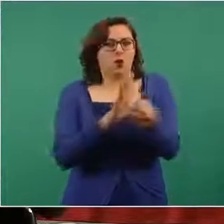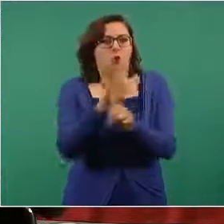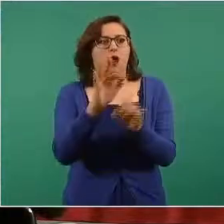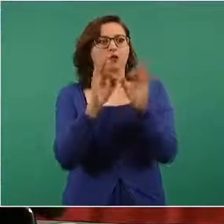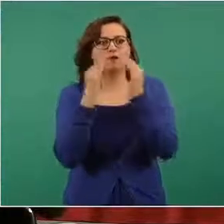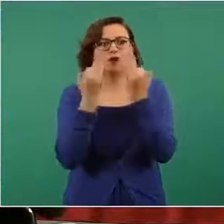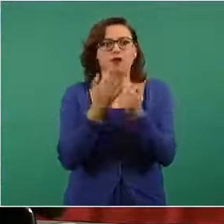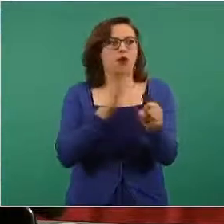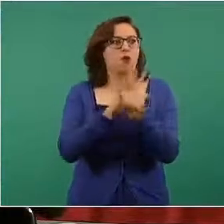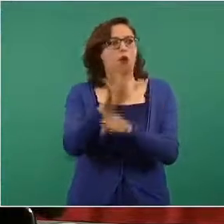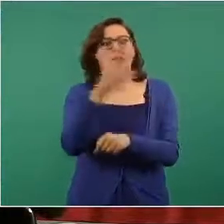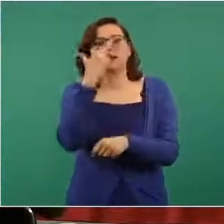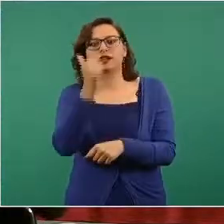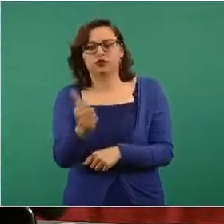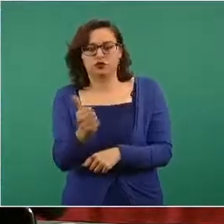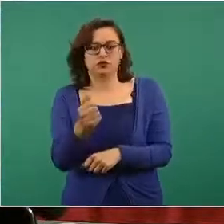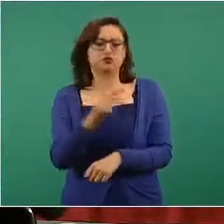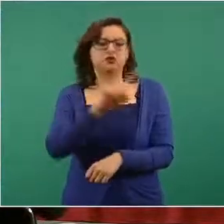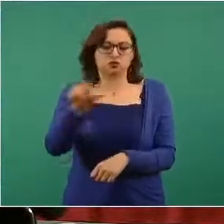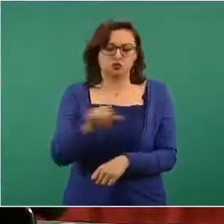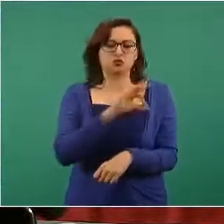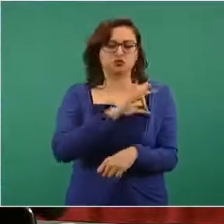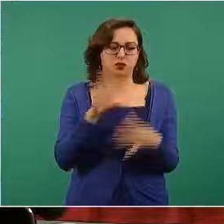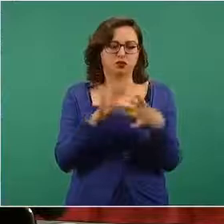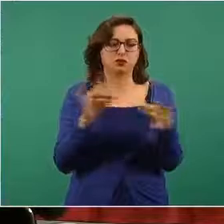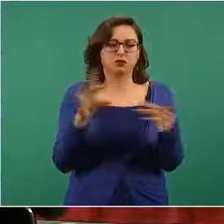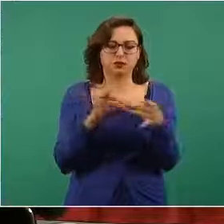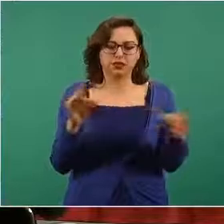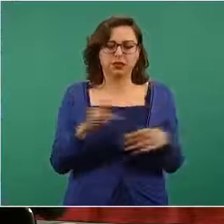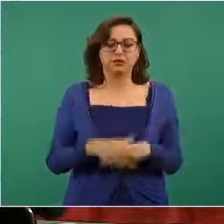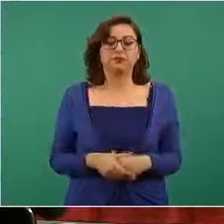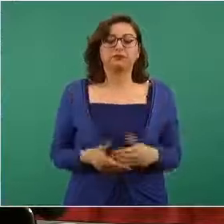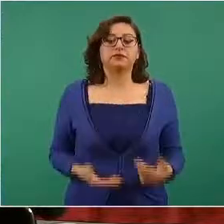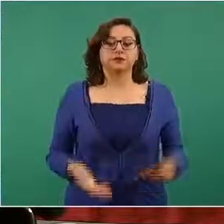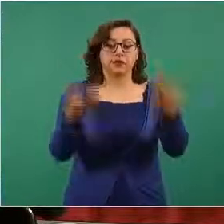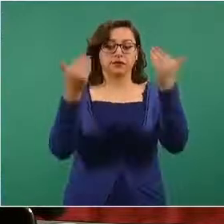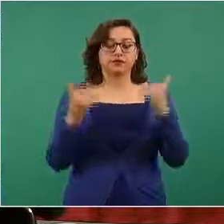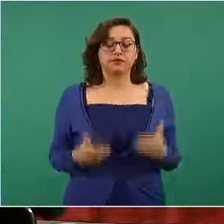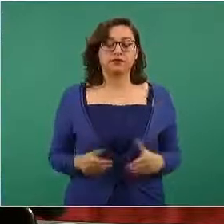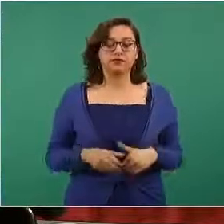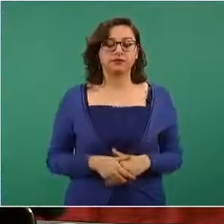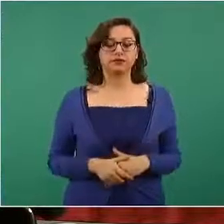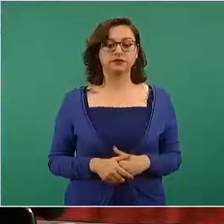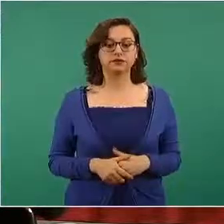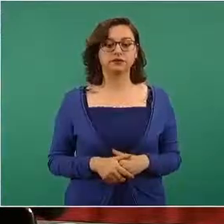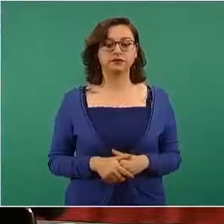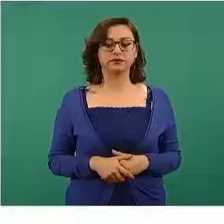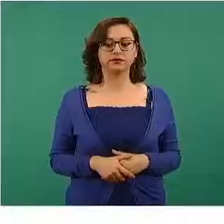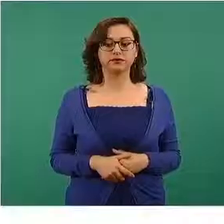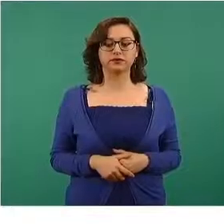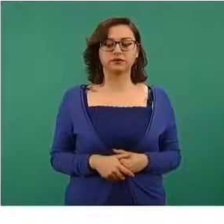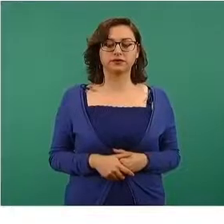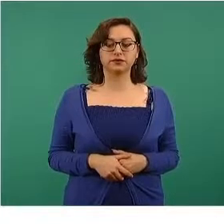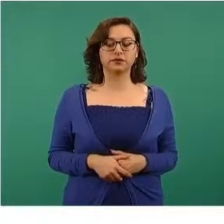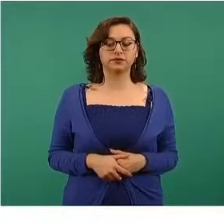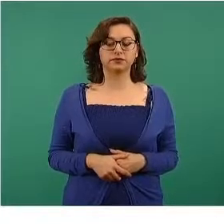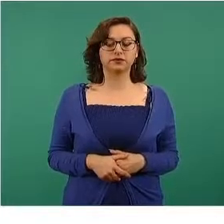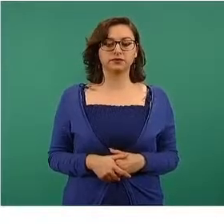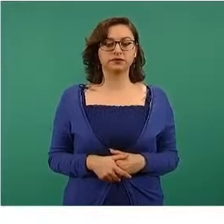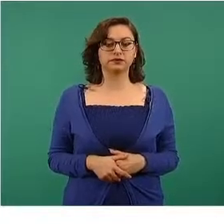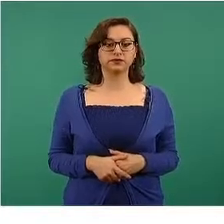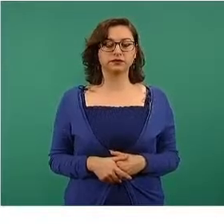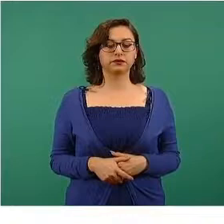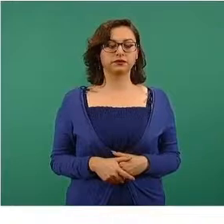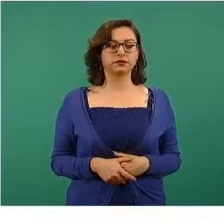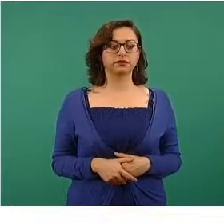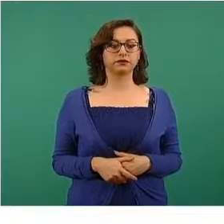razones de este exceso de mortalidad. La siguiente, por favor. Ahora, en este último informe y en